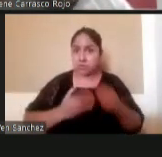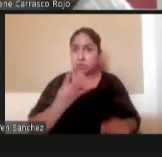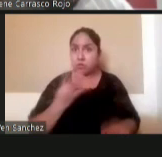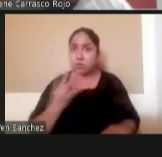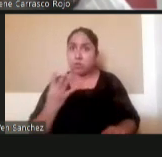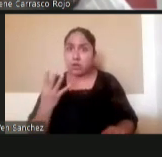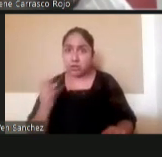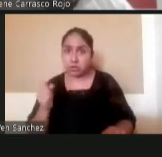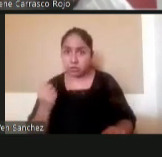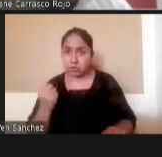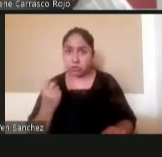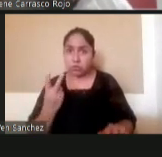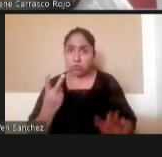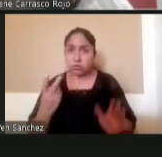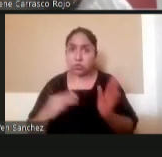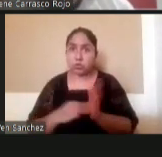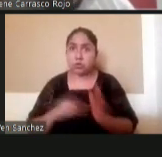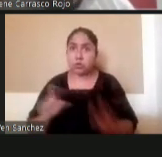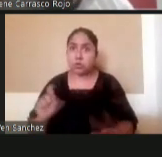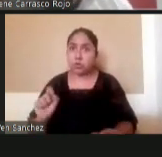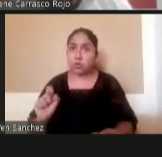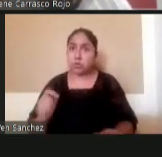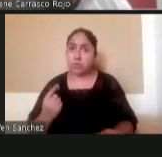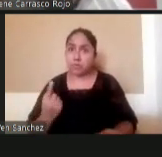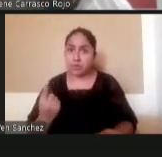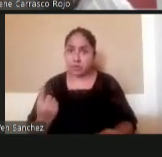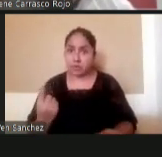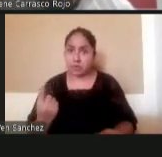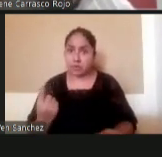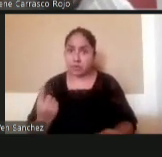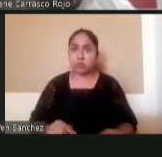la fecha, en este año,